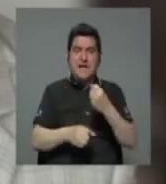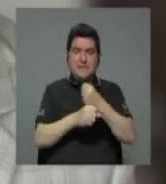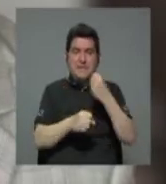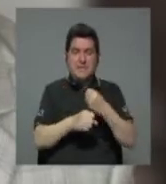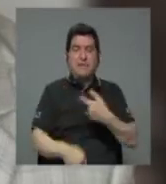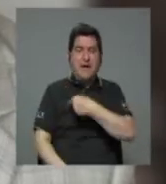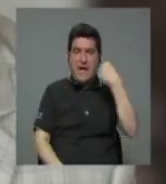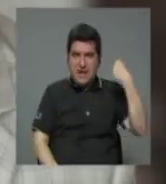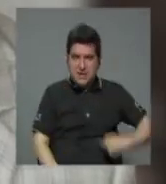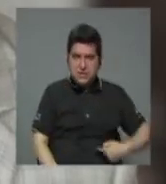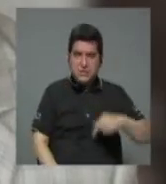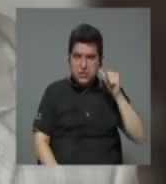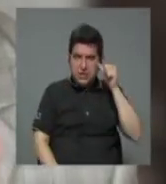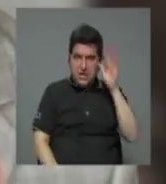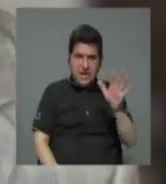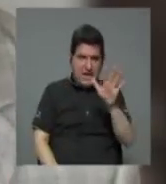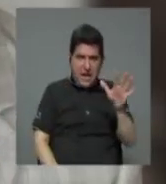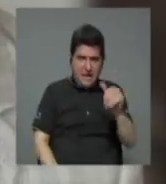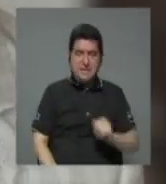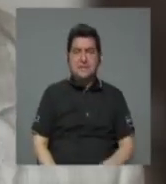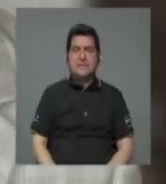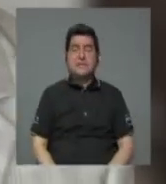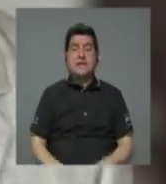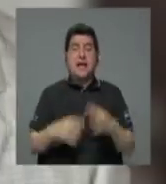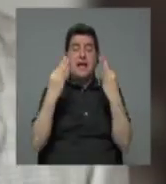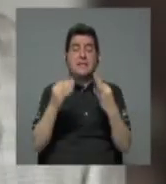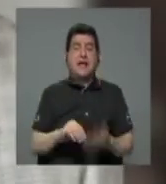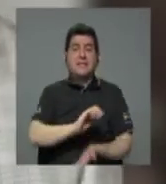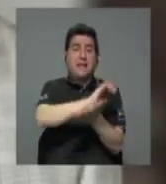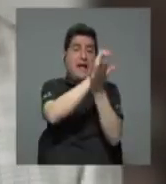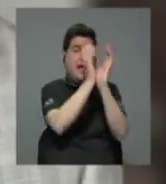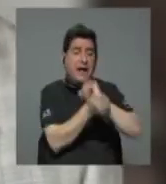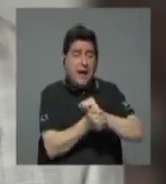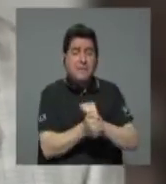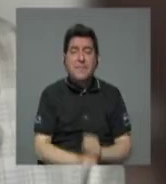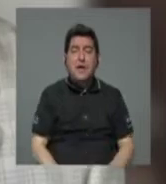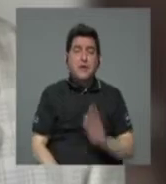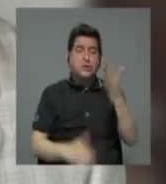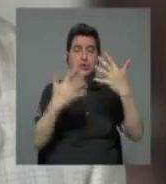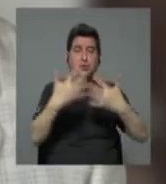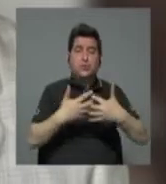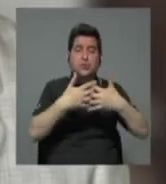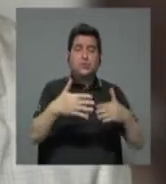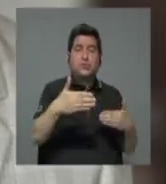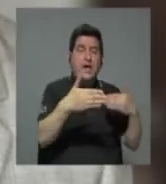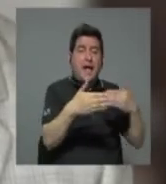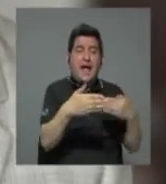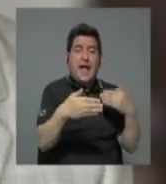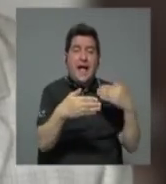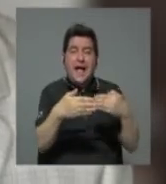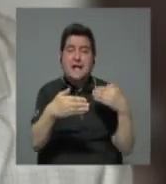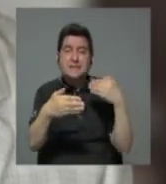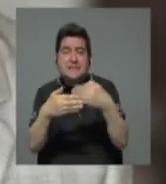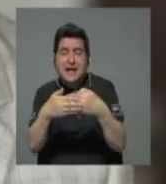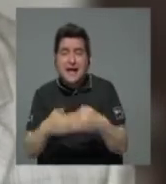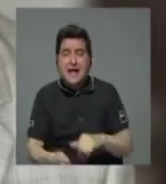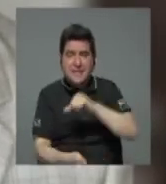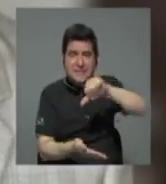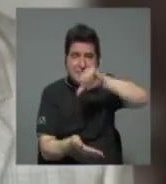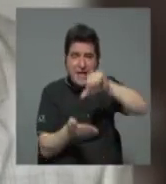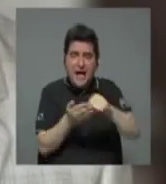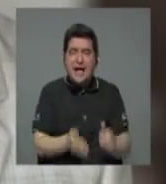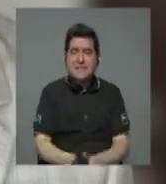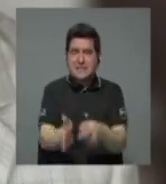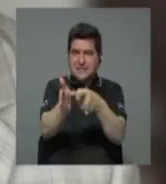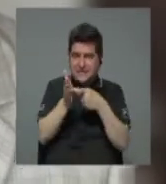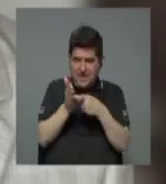de China y Asia, que buscan relocalizar sus plantas para acercarse a su centro de demanda,